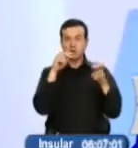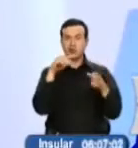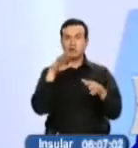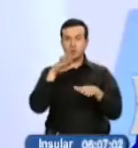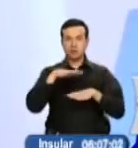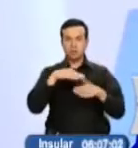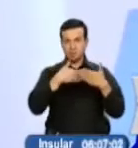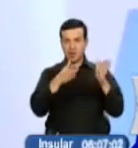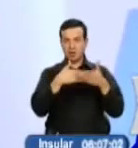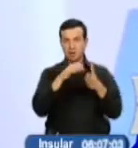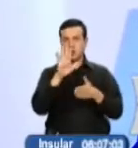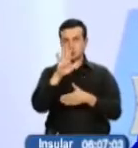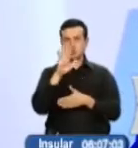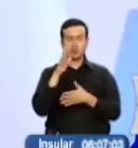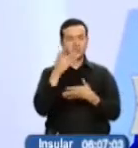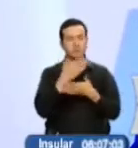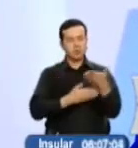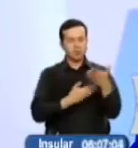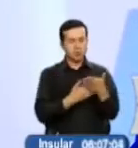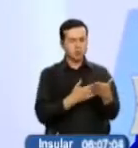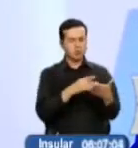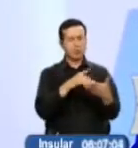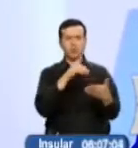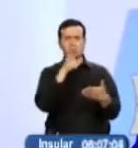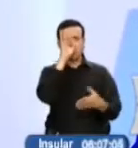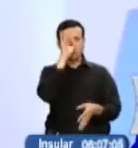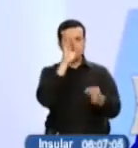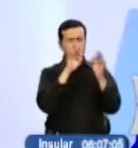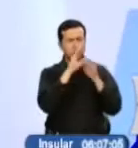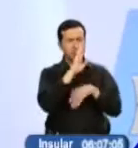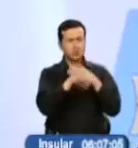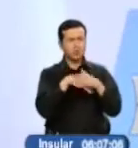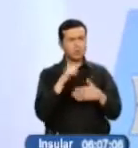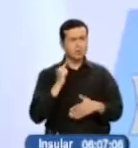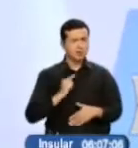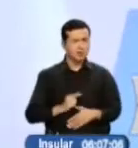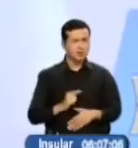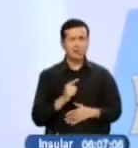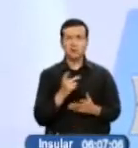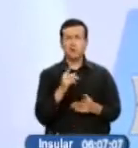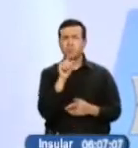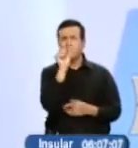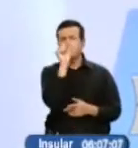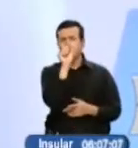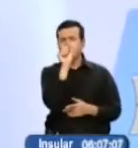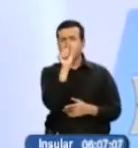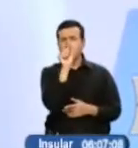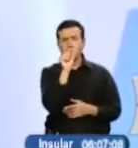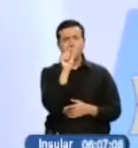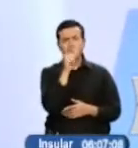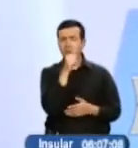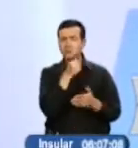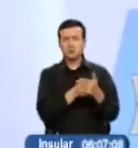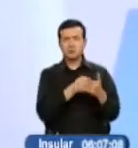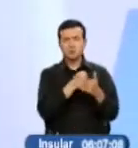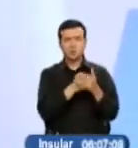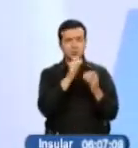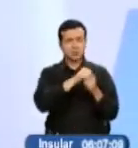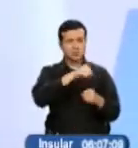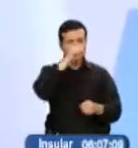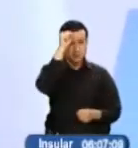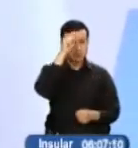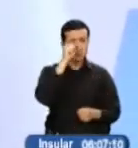en Panamá permite que conozcamos a detalle una parte pequeña, porque hemos venido insistiendo, lo que descubrimos